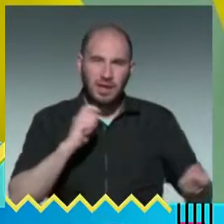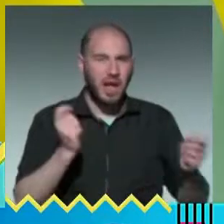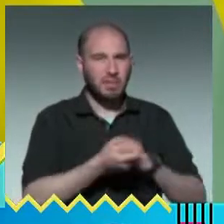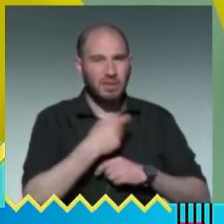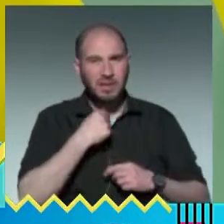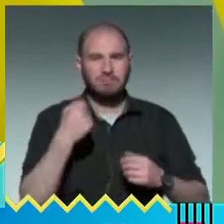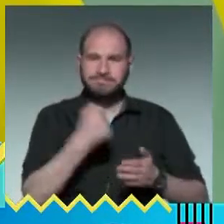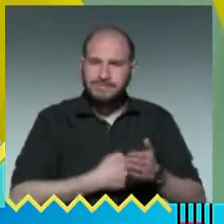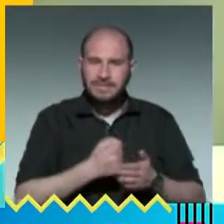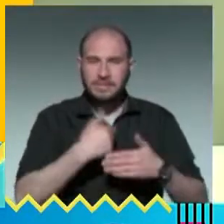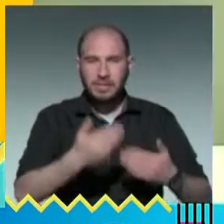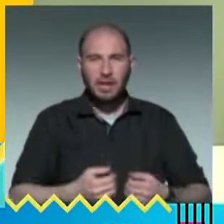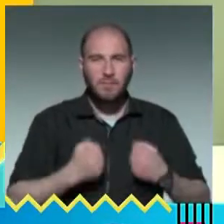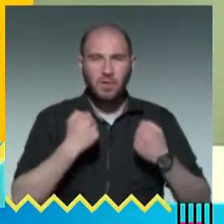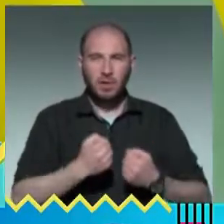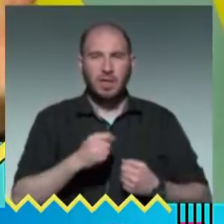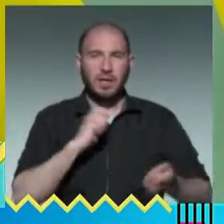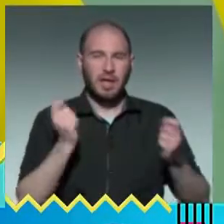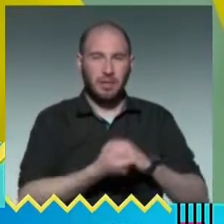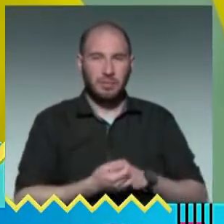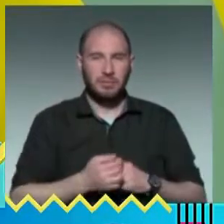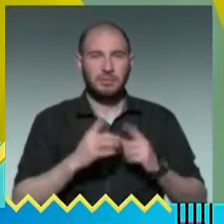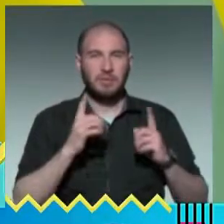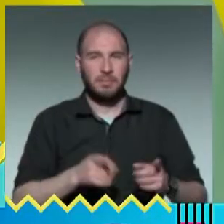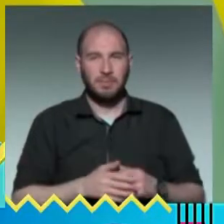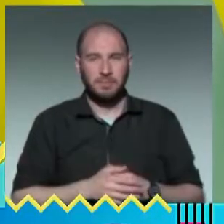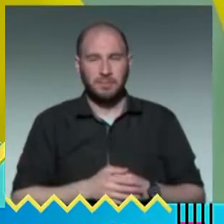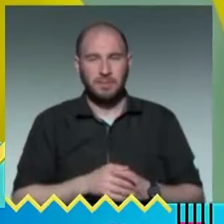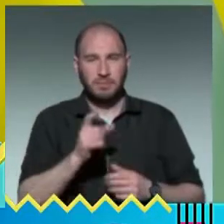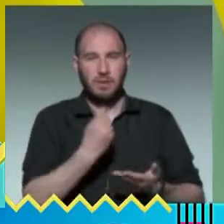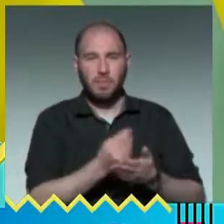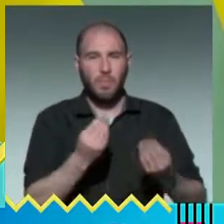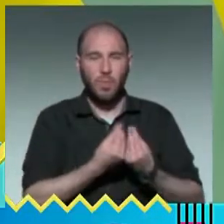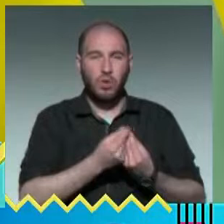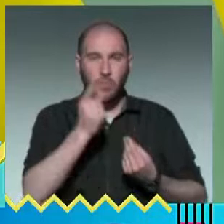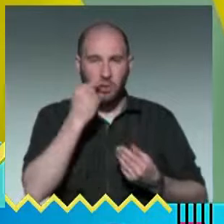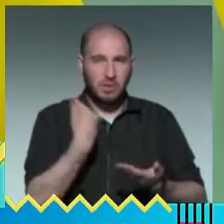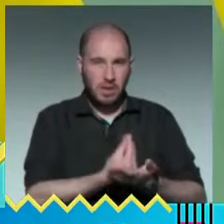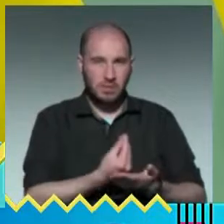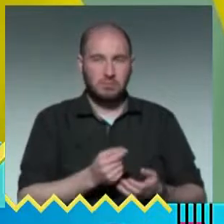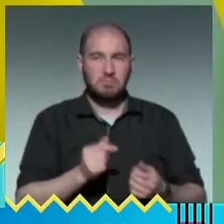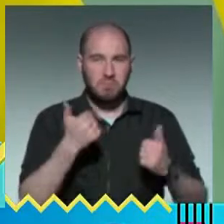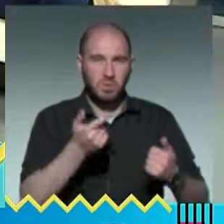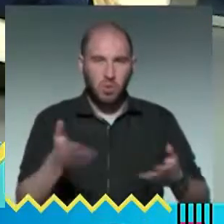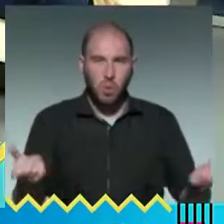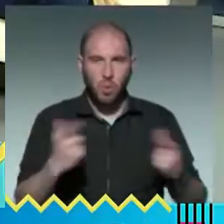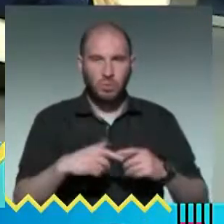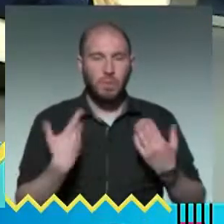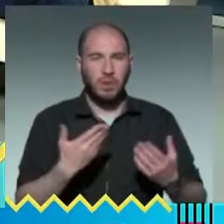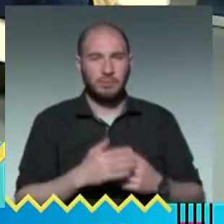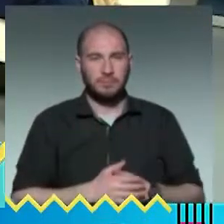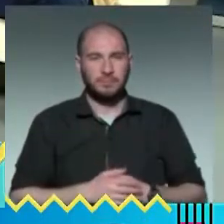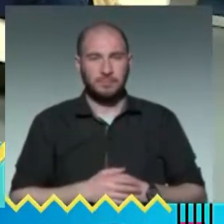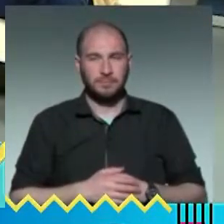nos arriesgamos, nos animamos a muchos cambios. También veo muchos funcionarios jóvenes en la política, que es buenísimo que nos podamos juntar y